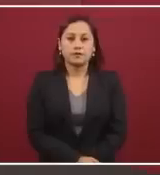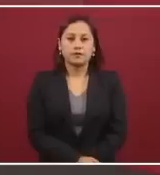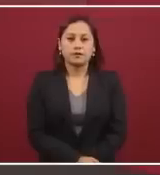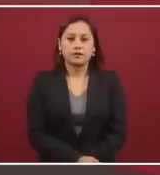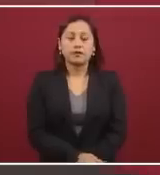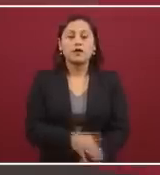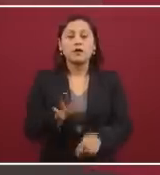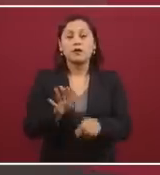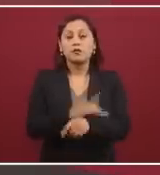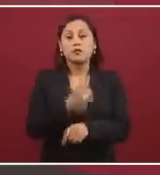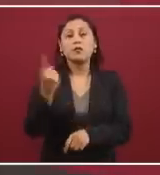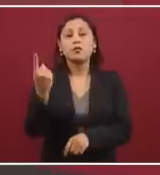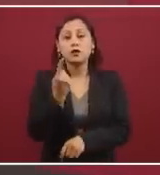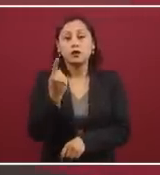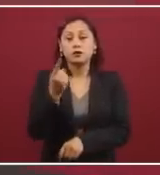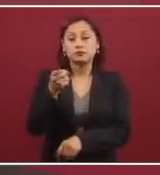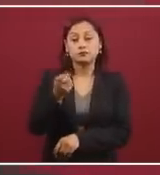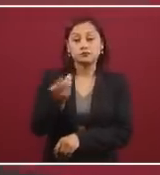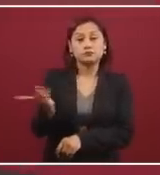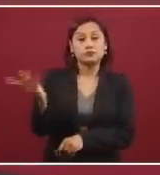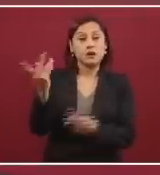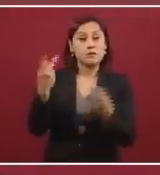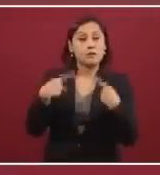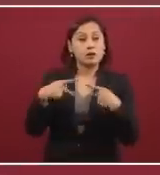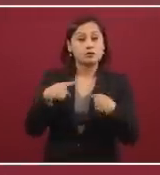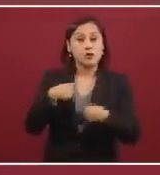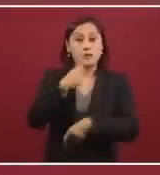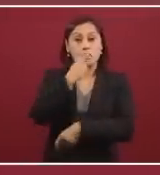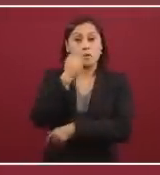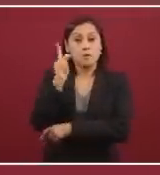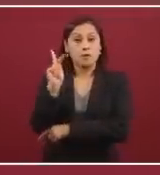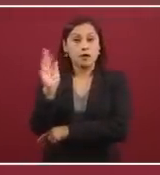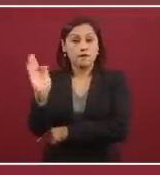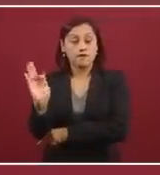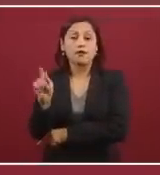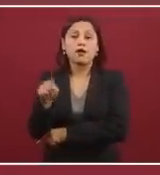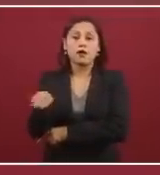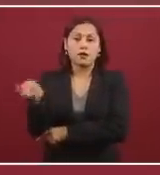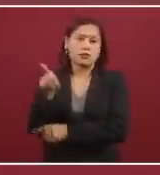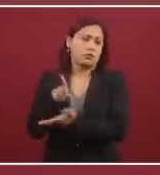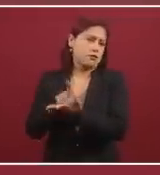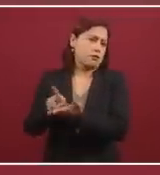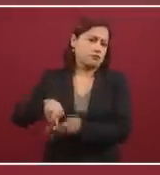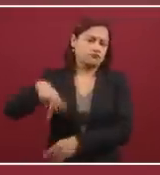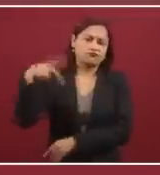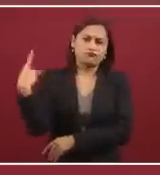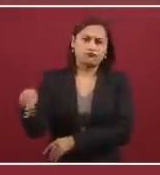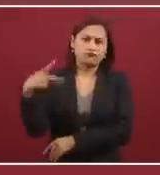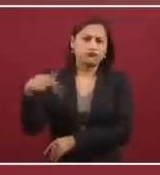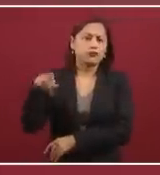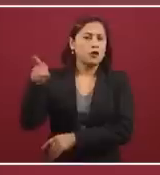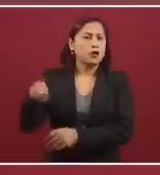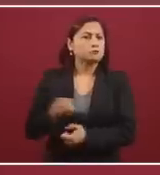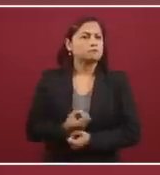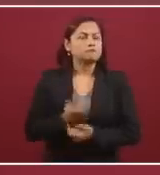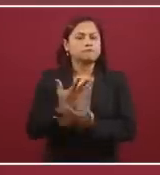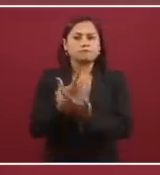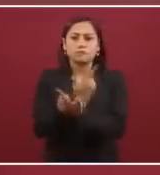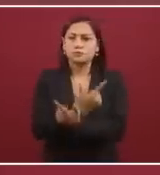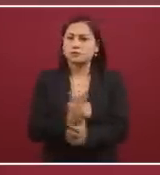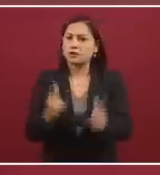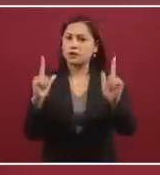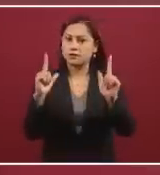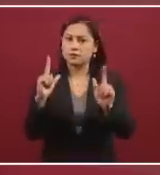tienen derechos de manifestación de expresión somos libres